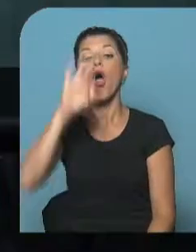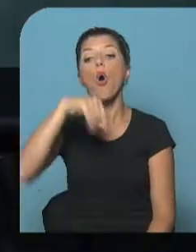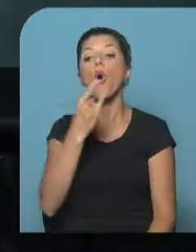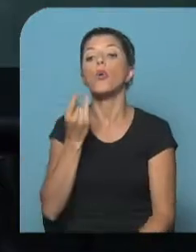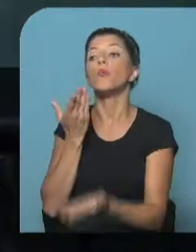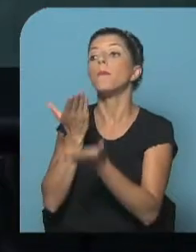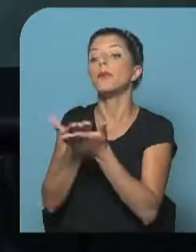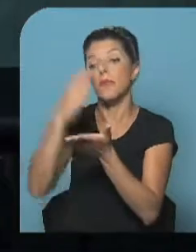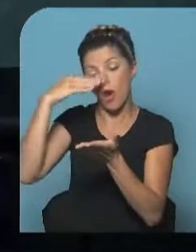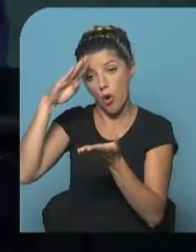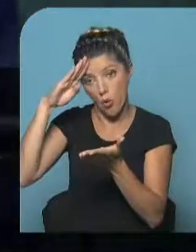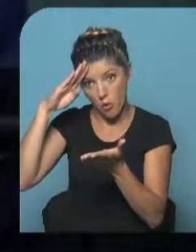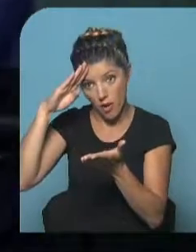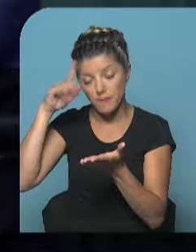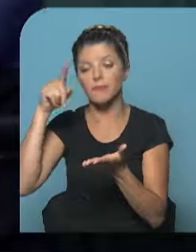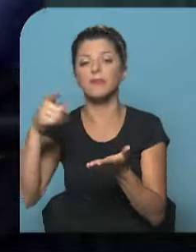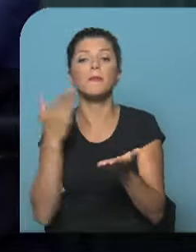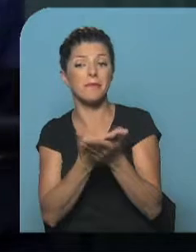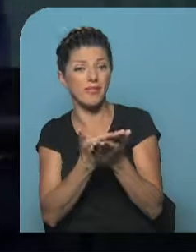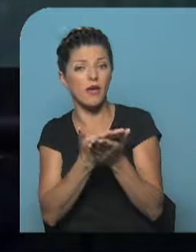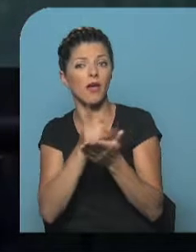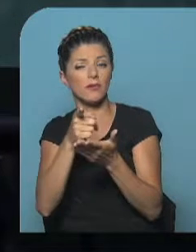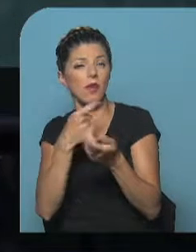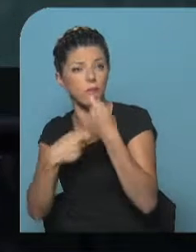Cuba. Solicitó el fin del embargo económico a la